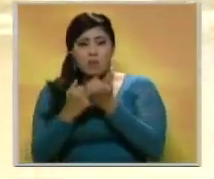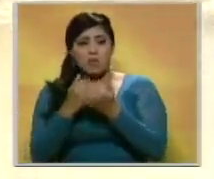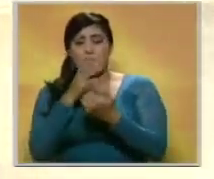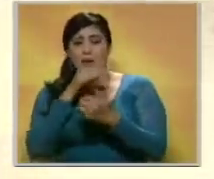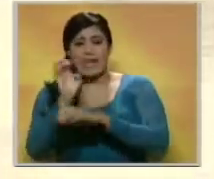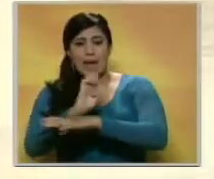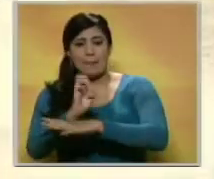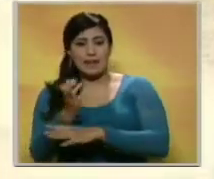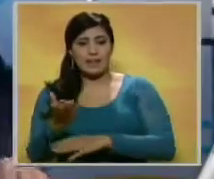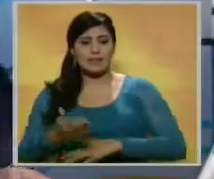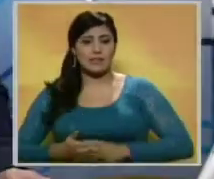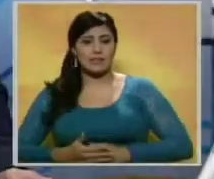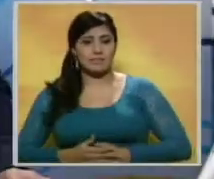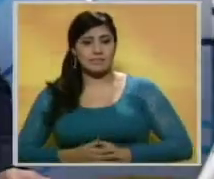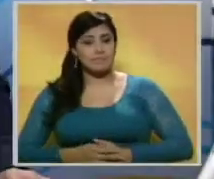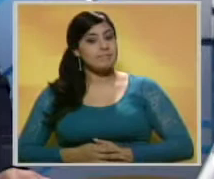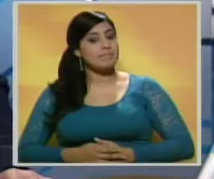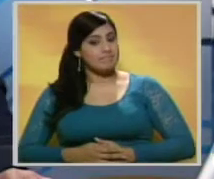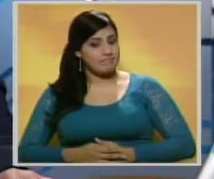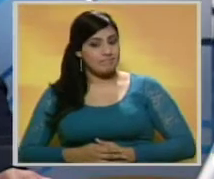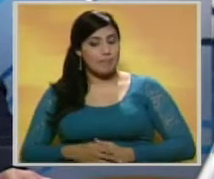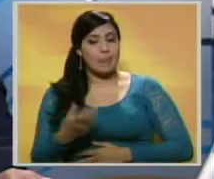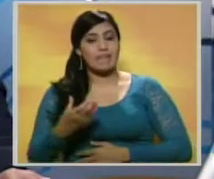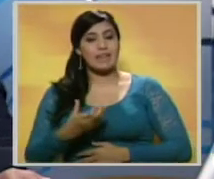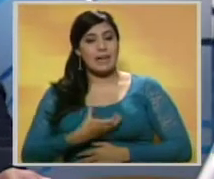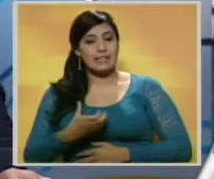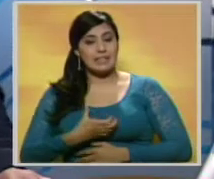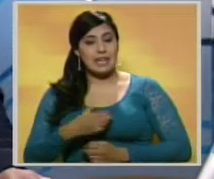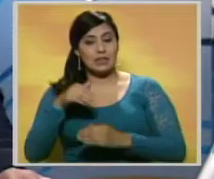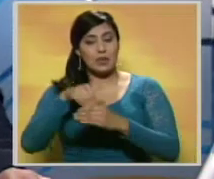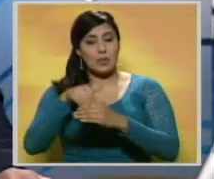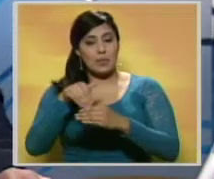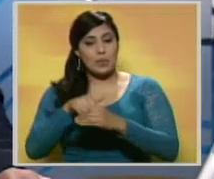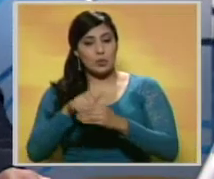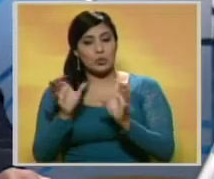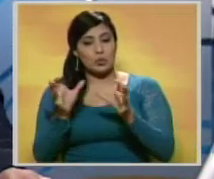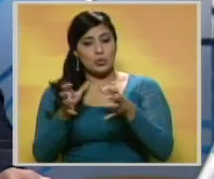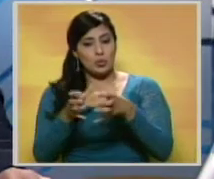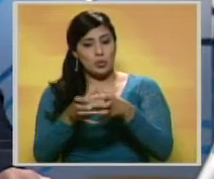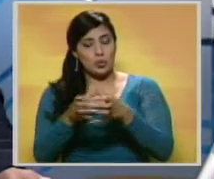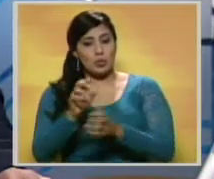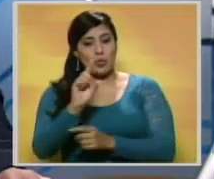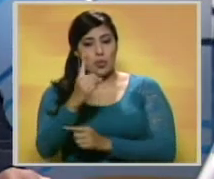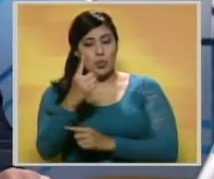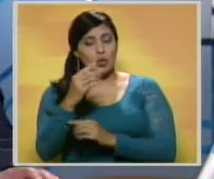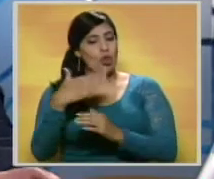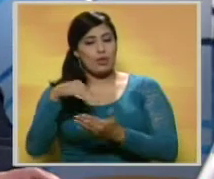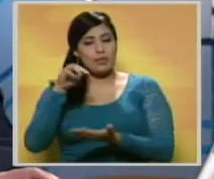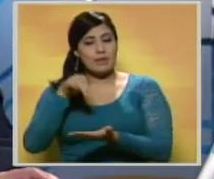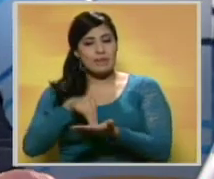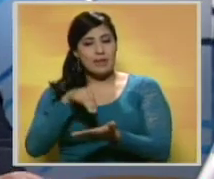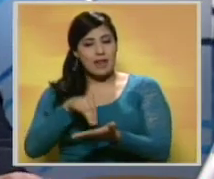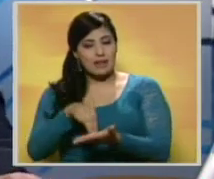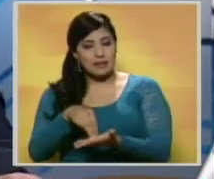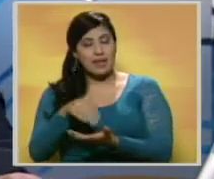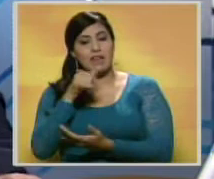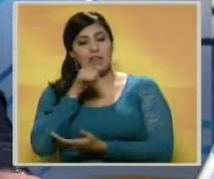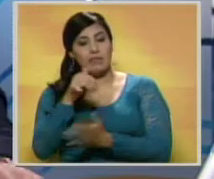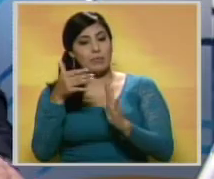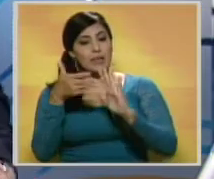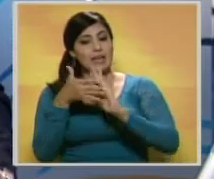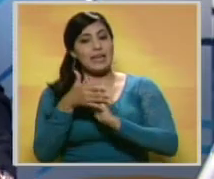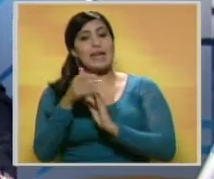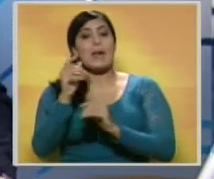decretar una emergencia. La candidata a las elecciones parlamentarias por el circuito 1 de los Altos Mirandinos, Delsa Solórzano, aseguró que